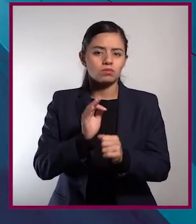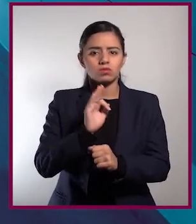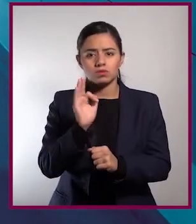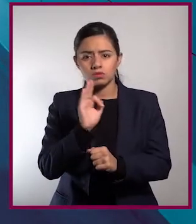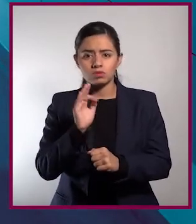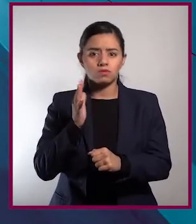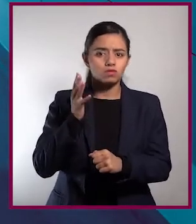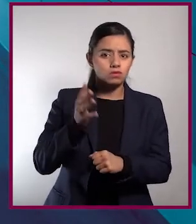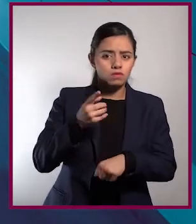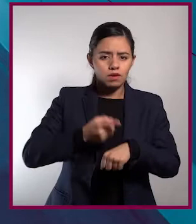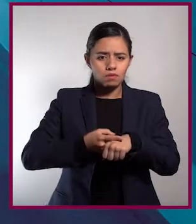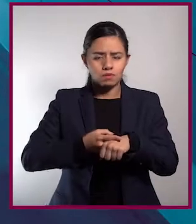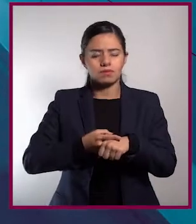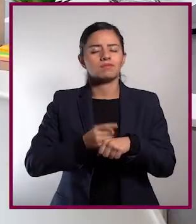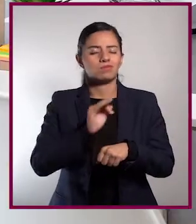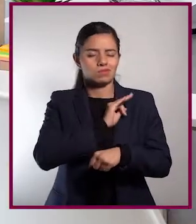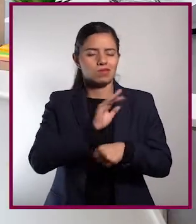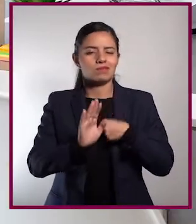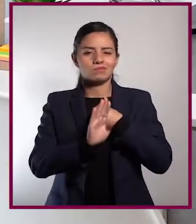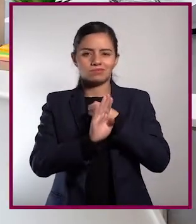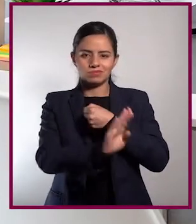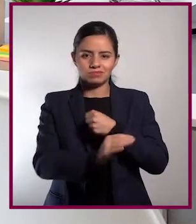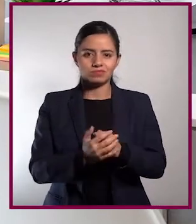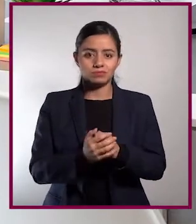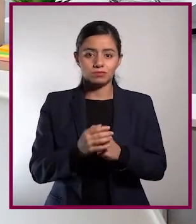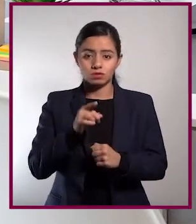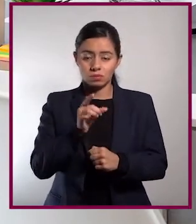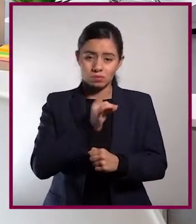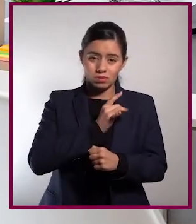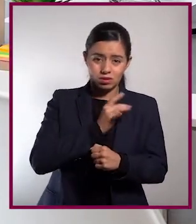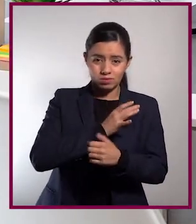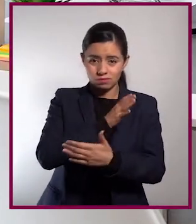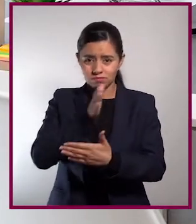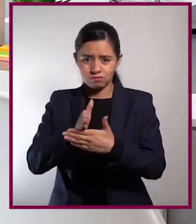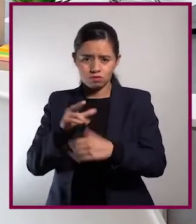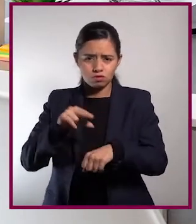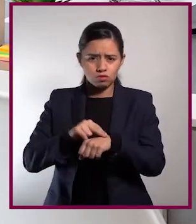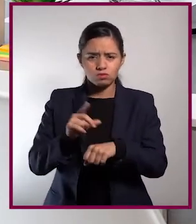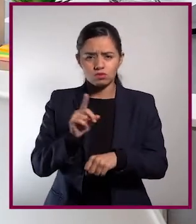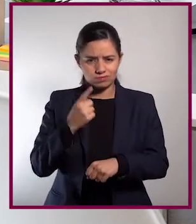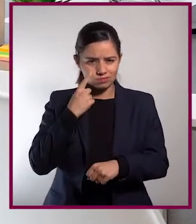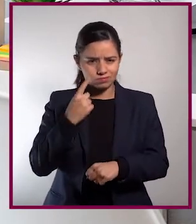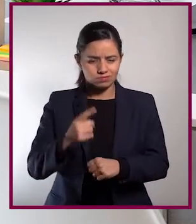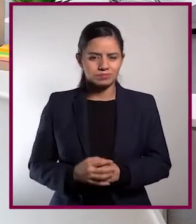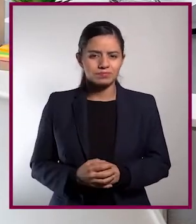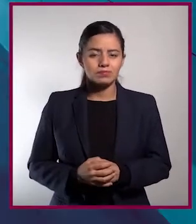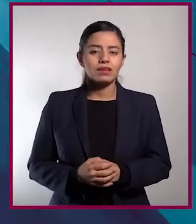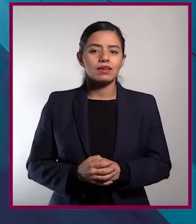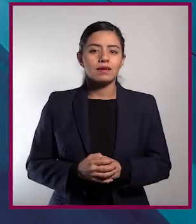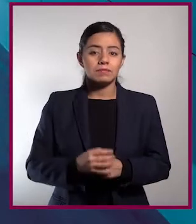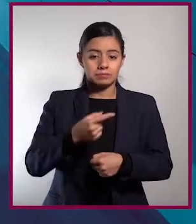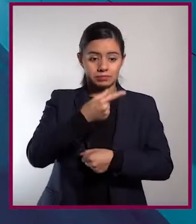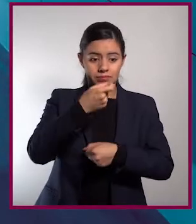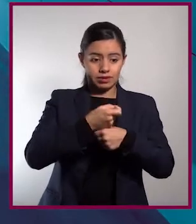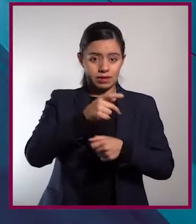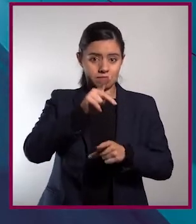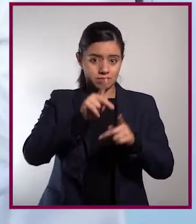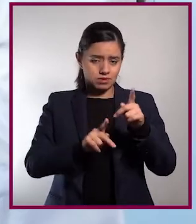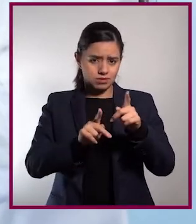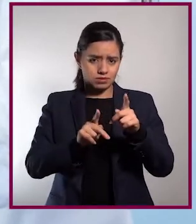pueden llegar a perjudicarnos en un futuro. Para perder el miedo, veamos en qué consiste una consulta médica tradicional. La primera parte